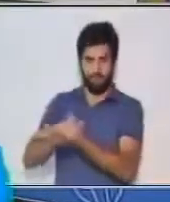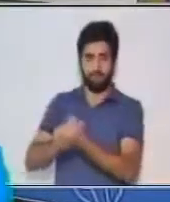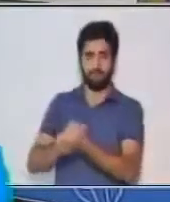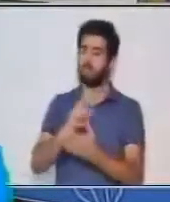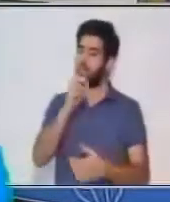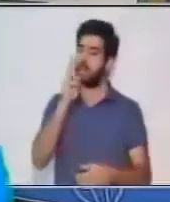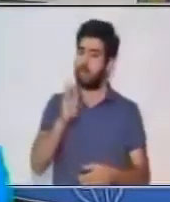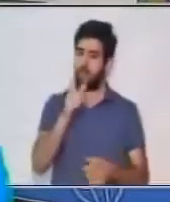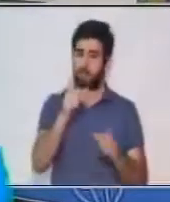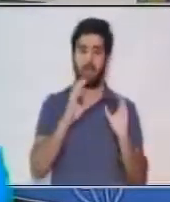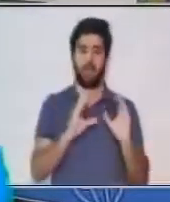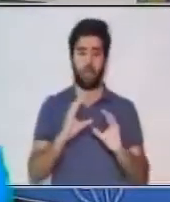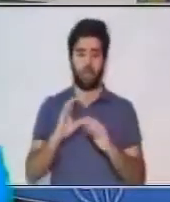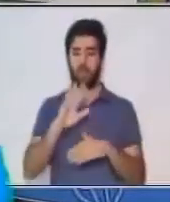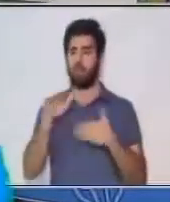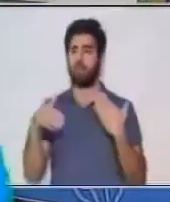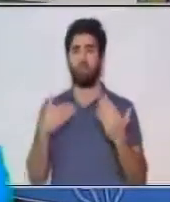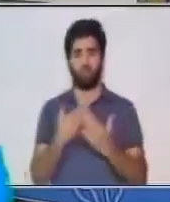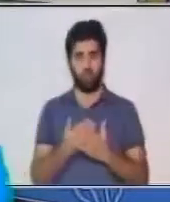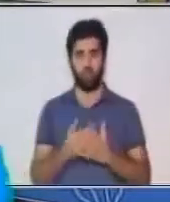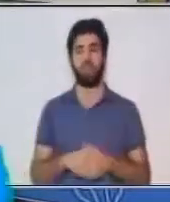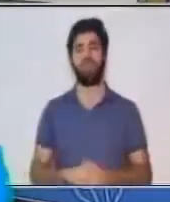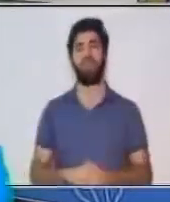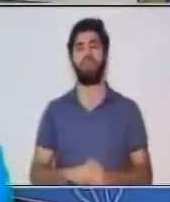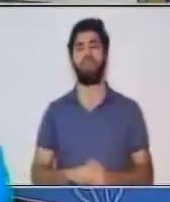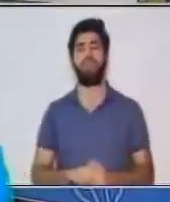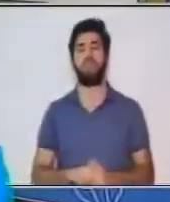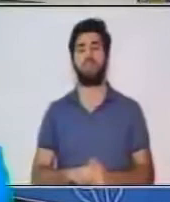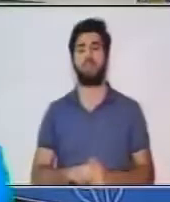sigas las recomendaciones higiénicas.